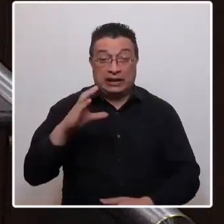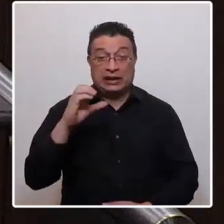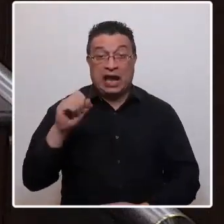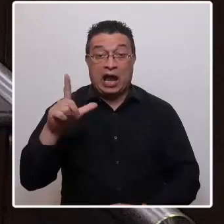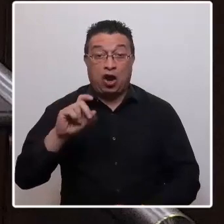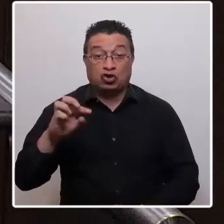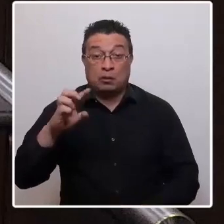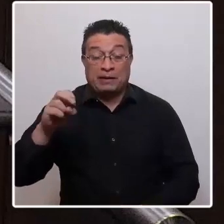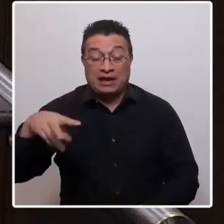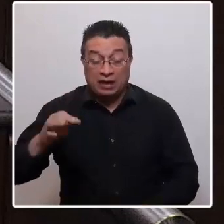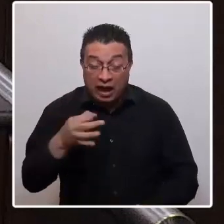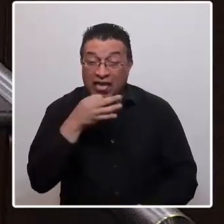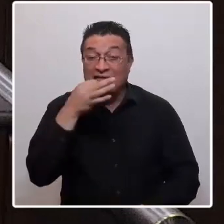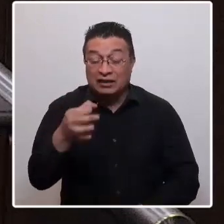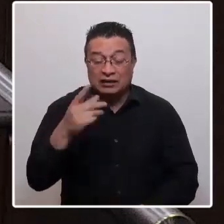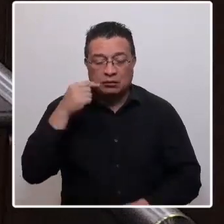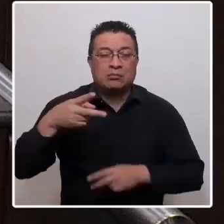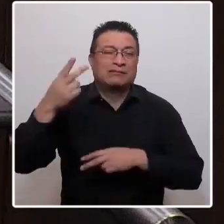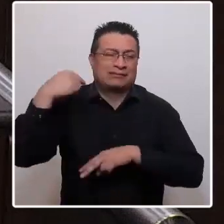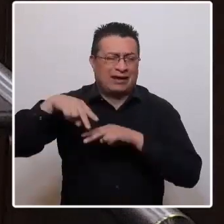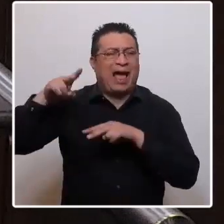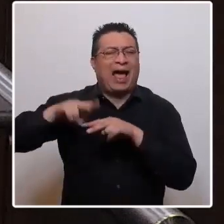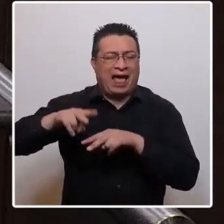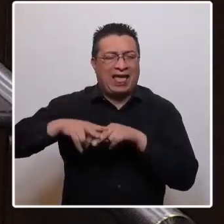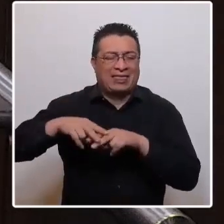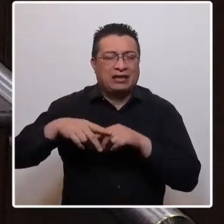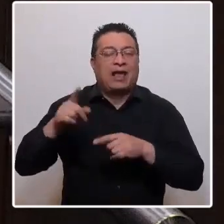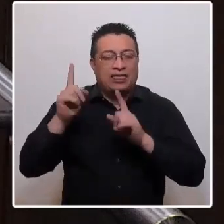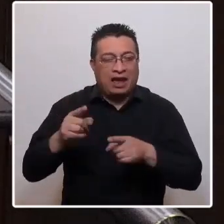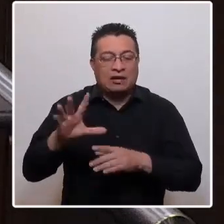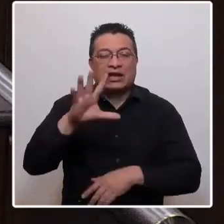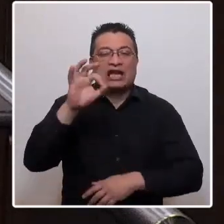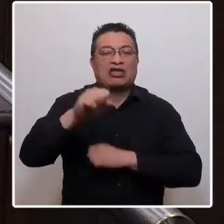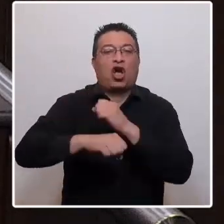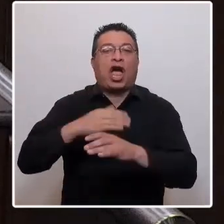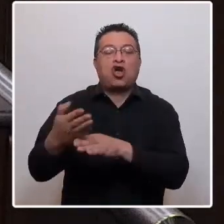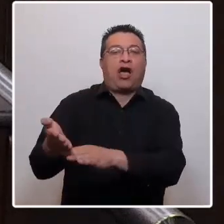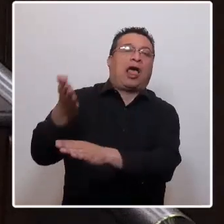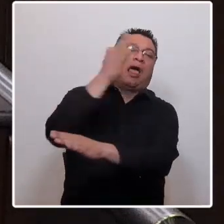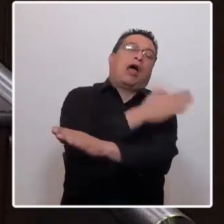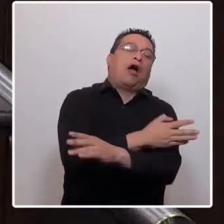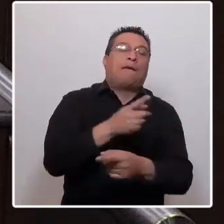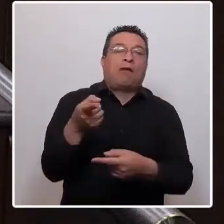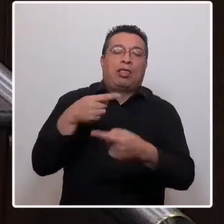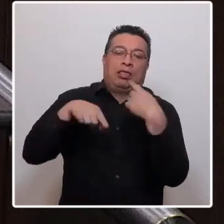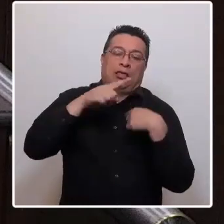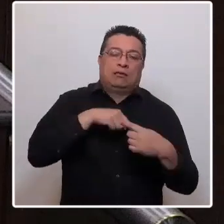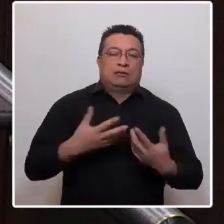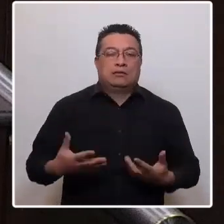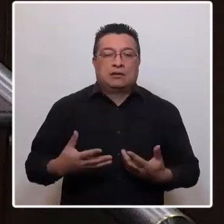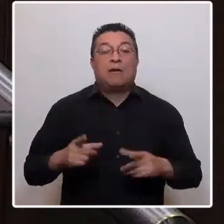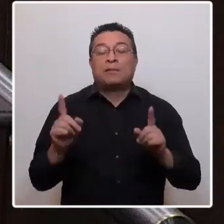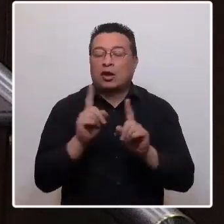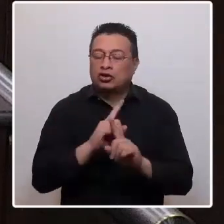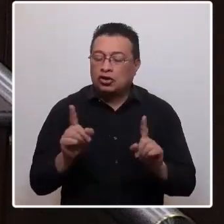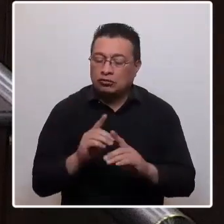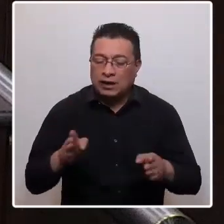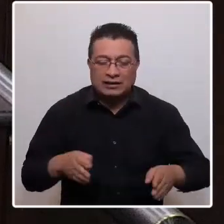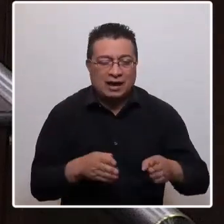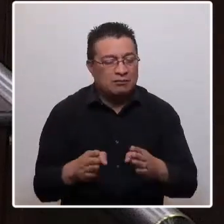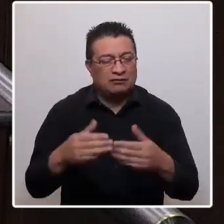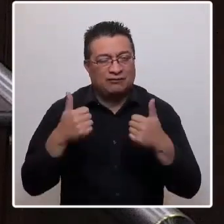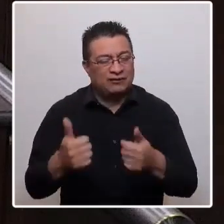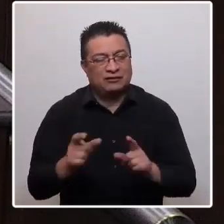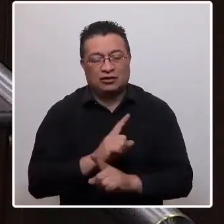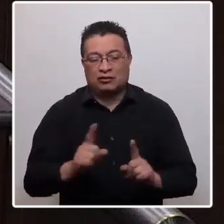la utopía arcaica, retroceder 500 años. No es el camino correcto.